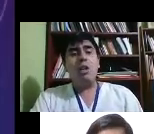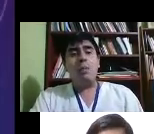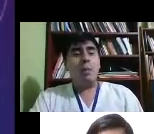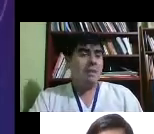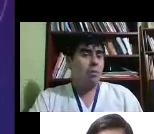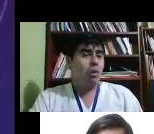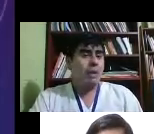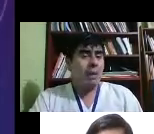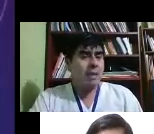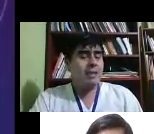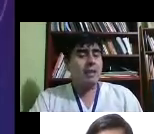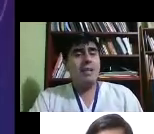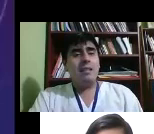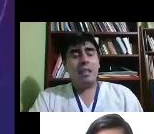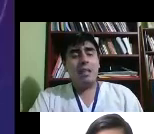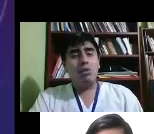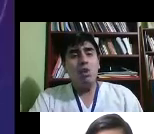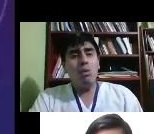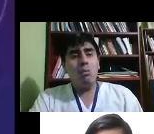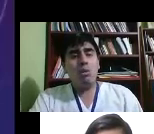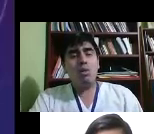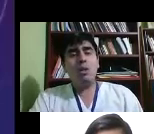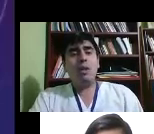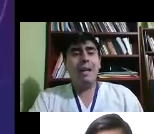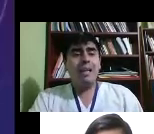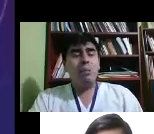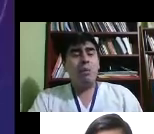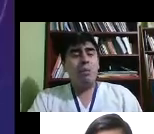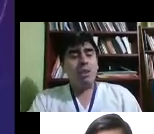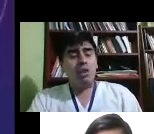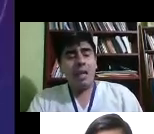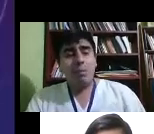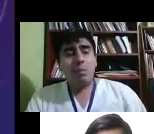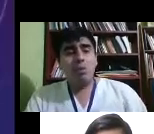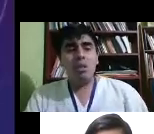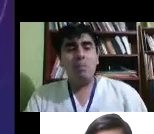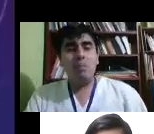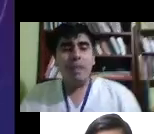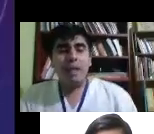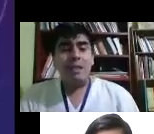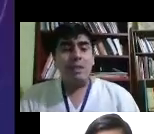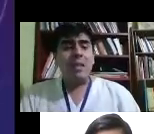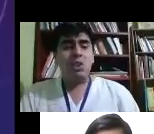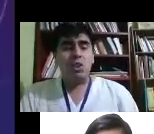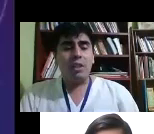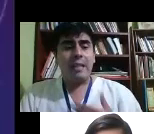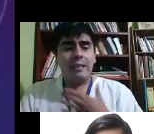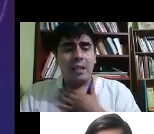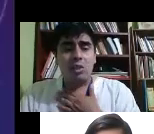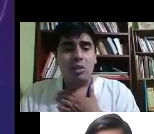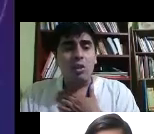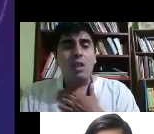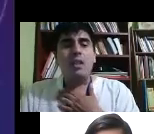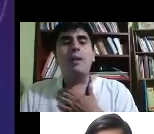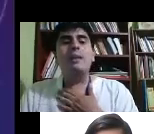todo, empezamos por cabeza, seguimos hombro. Cada movimiento que hagamos implica inspiración,